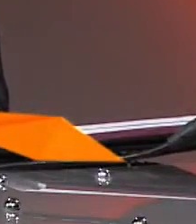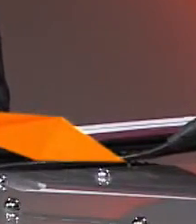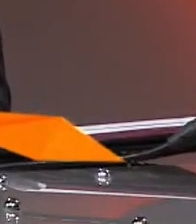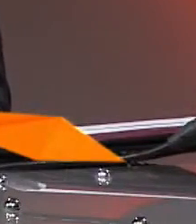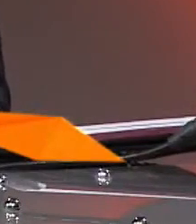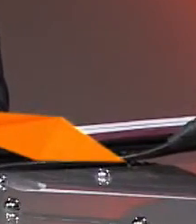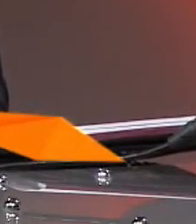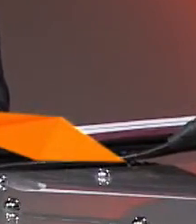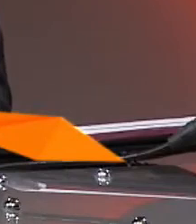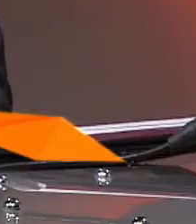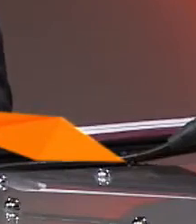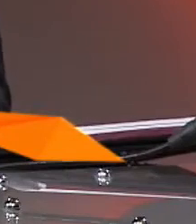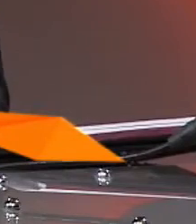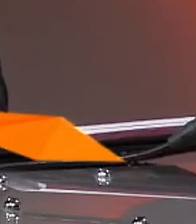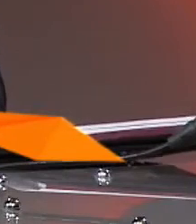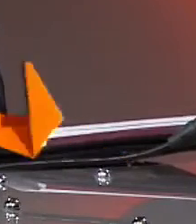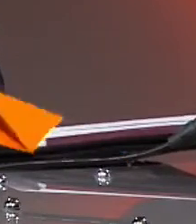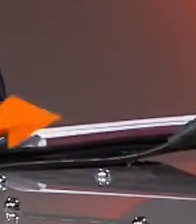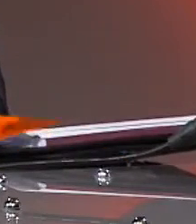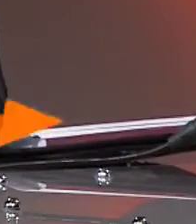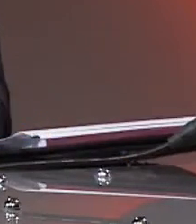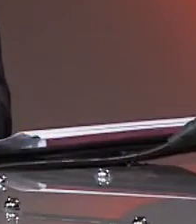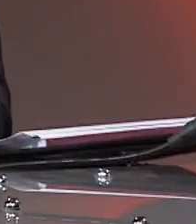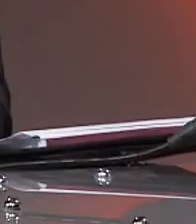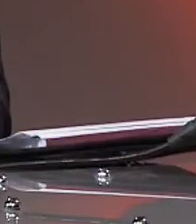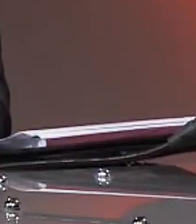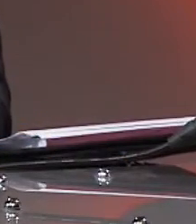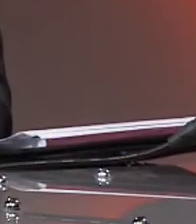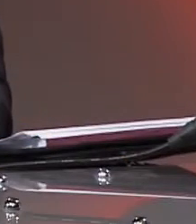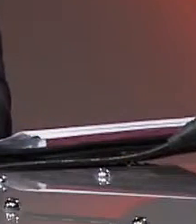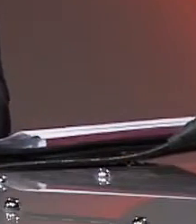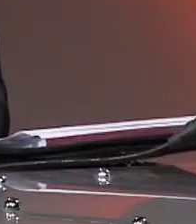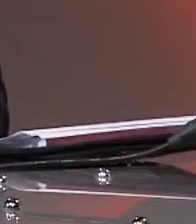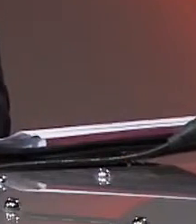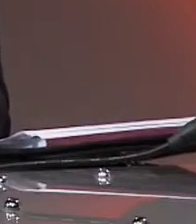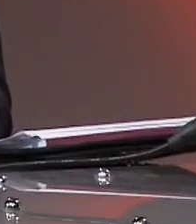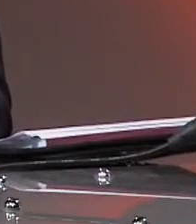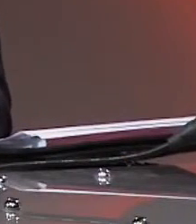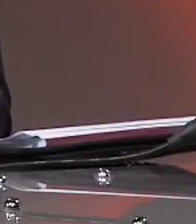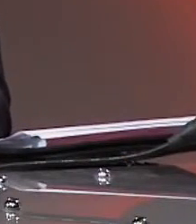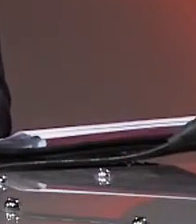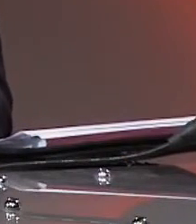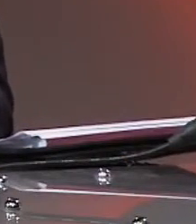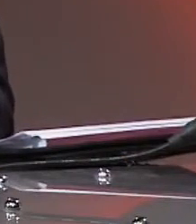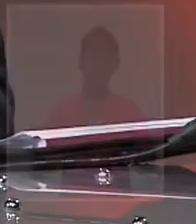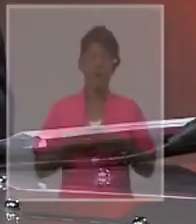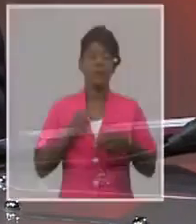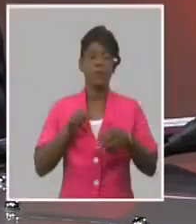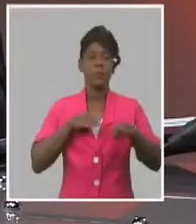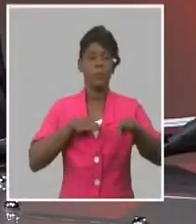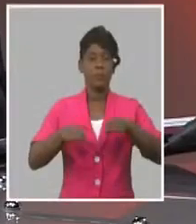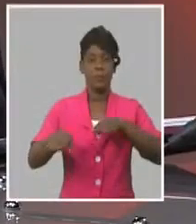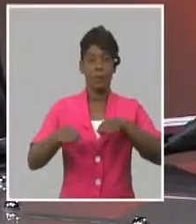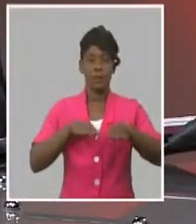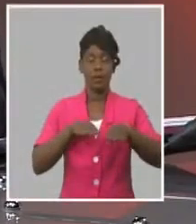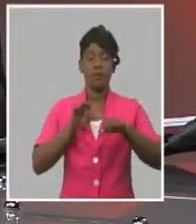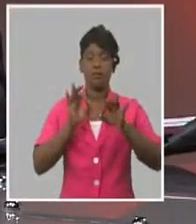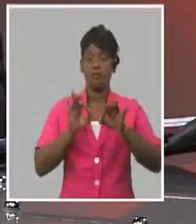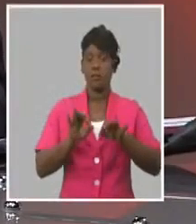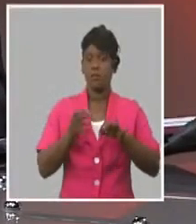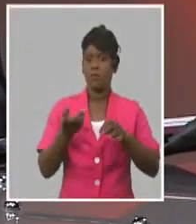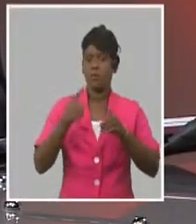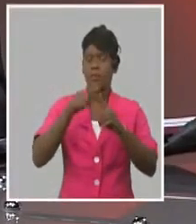información inicial al pueblo de Cuba sobre la tarea de ordenamiento que incluye en su concepción el tema de